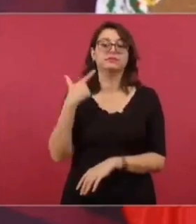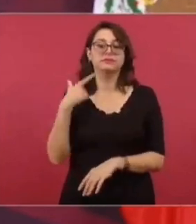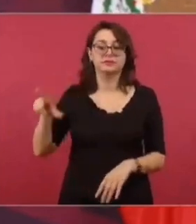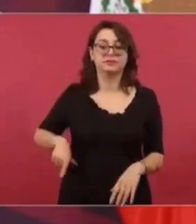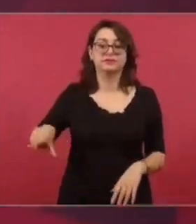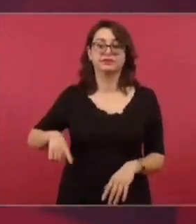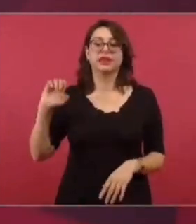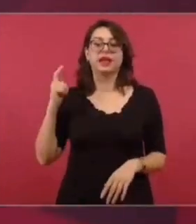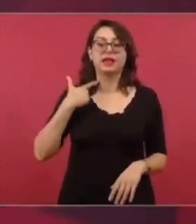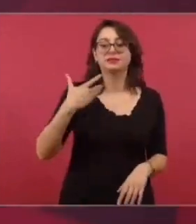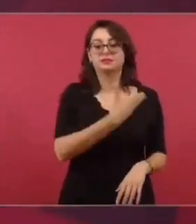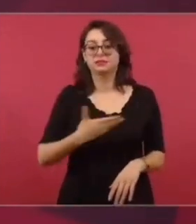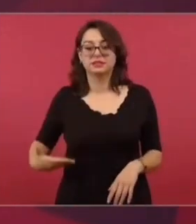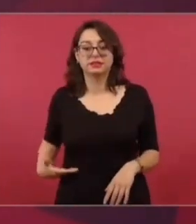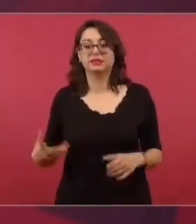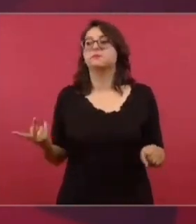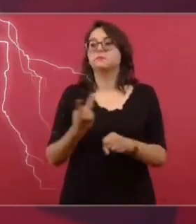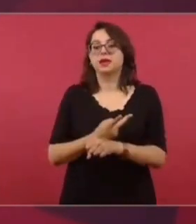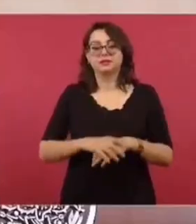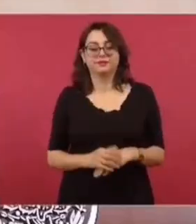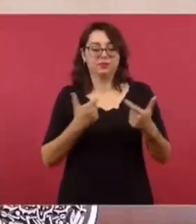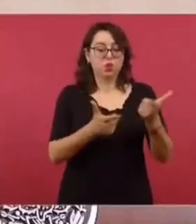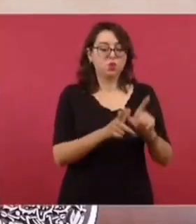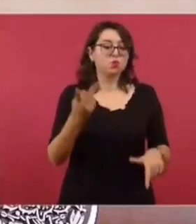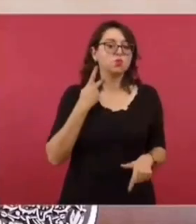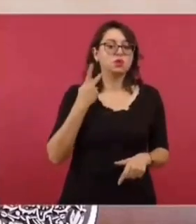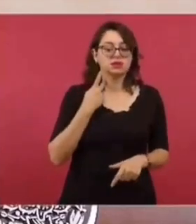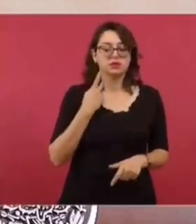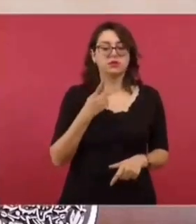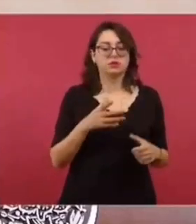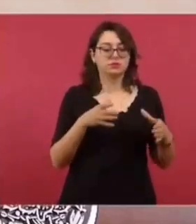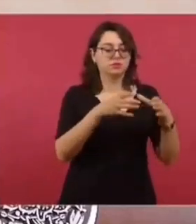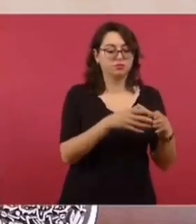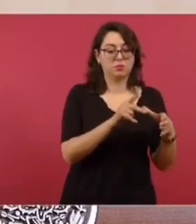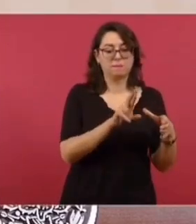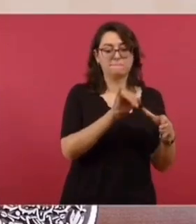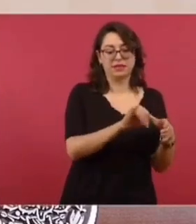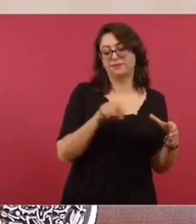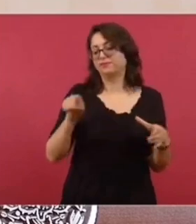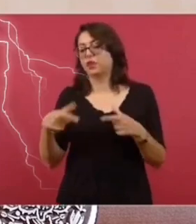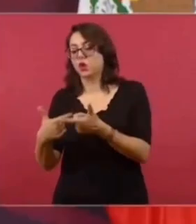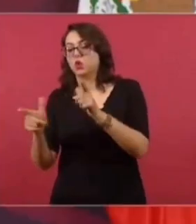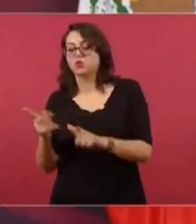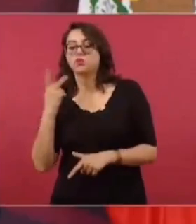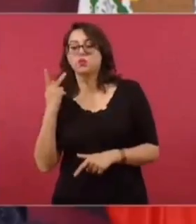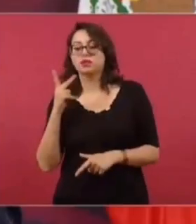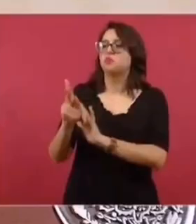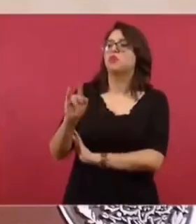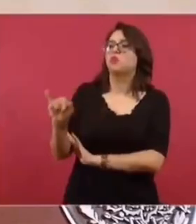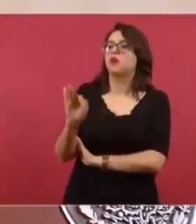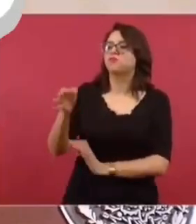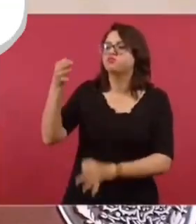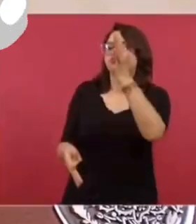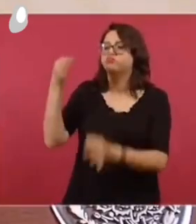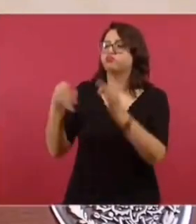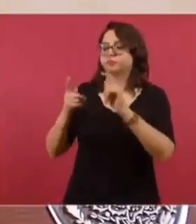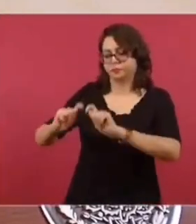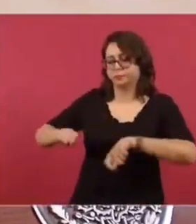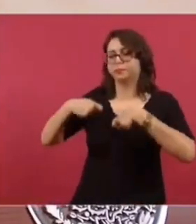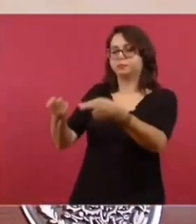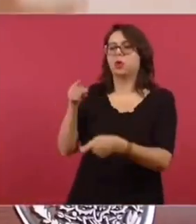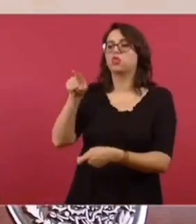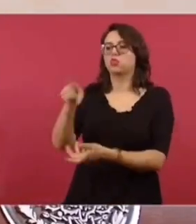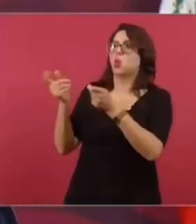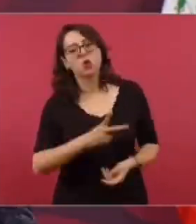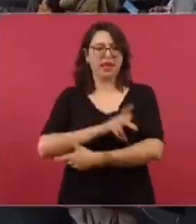cambio, que le entregó el PRI, con los gobiernos del PRI, al PAN. Les entregaron el Poder